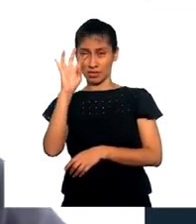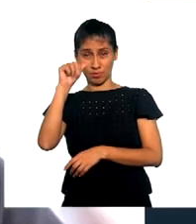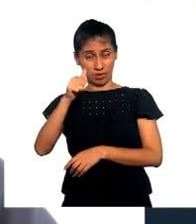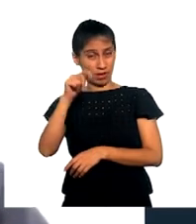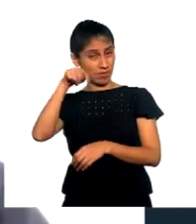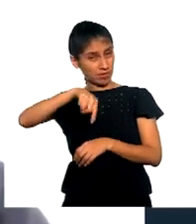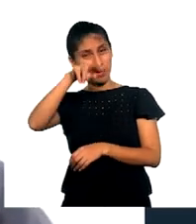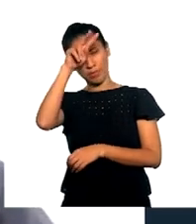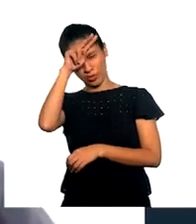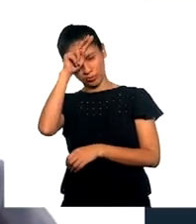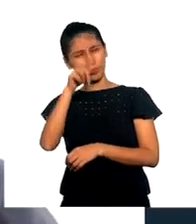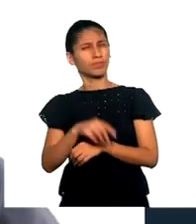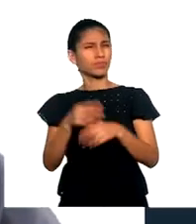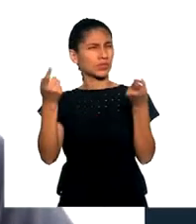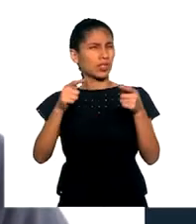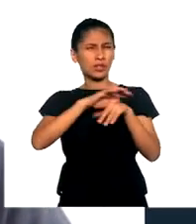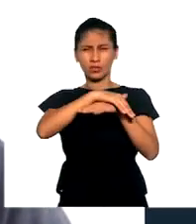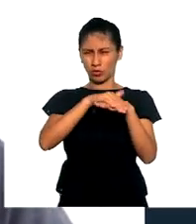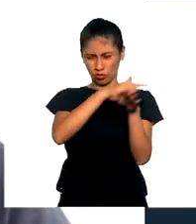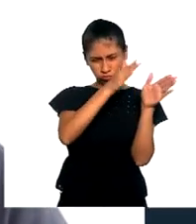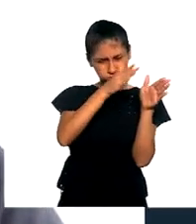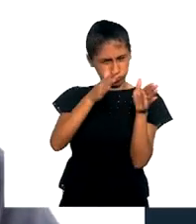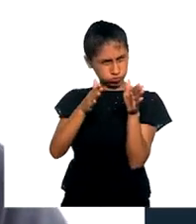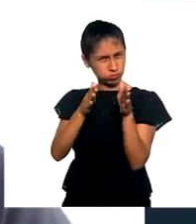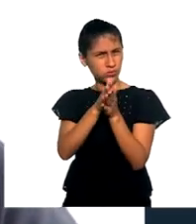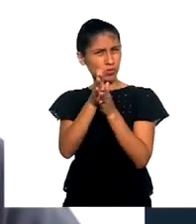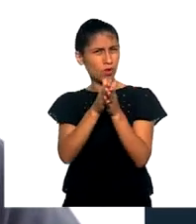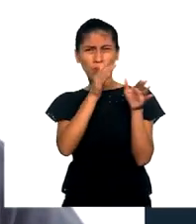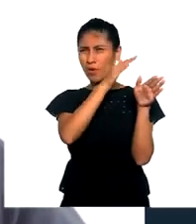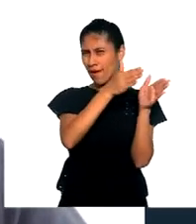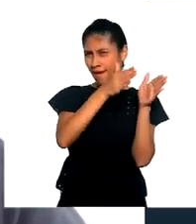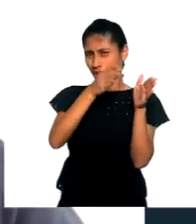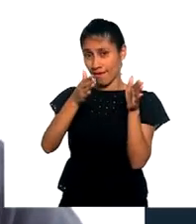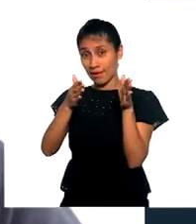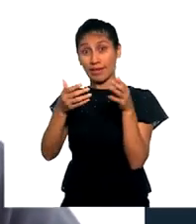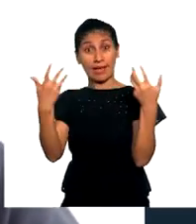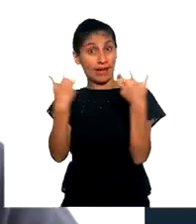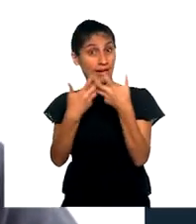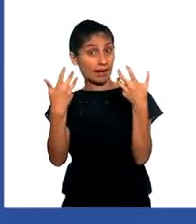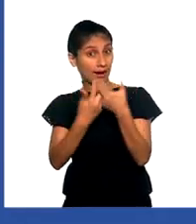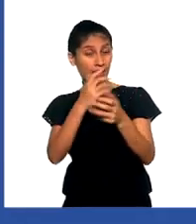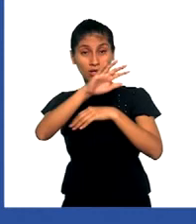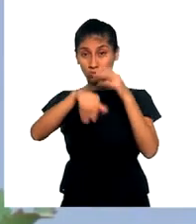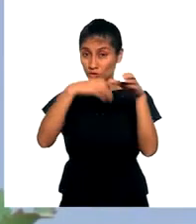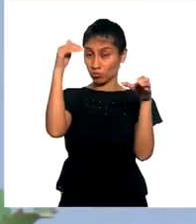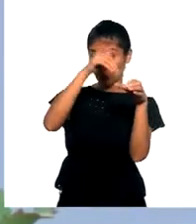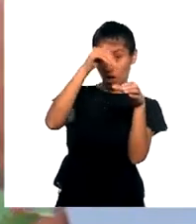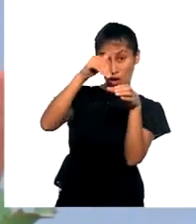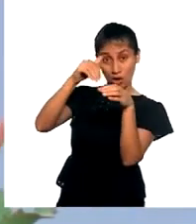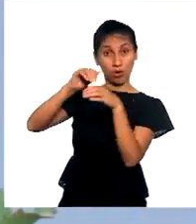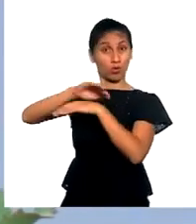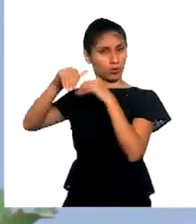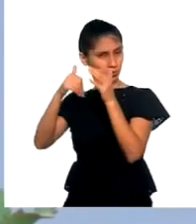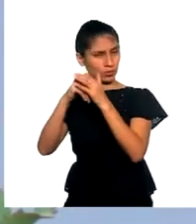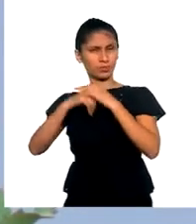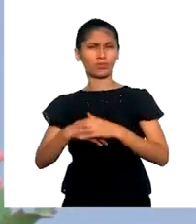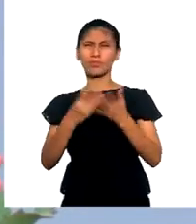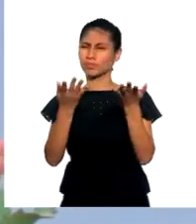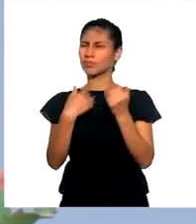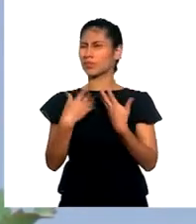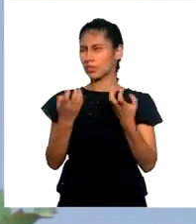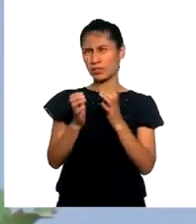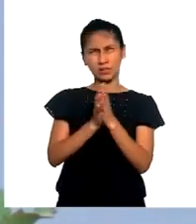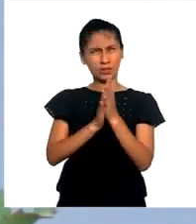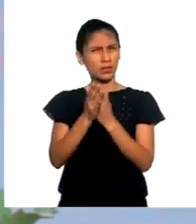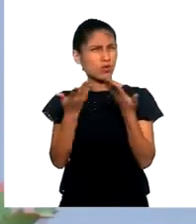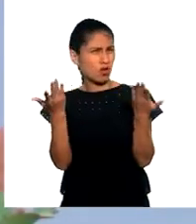de las formas de organización no vinculadas no al ahorro este comunitario y genial saber que todas las personas